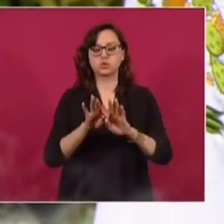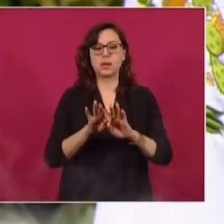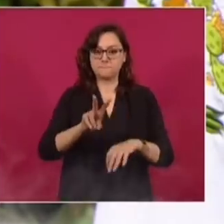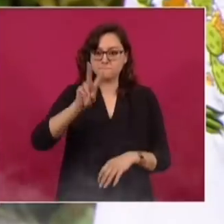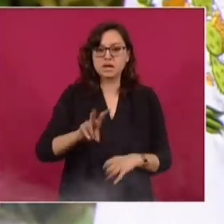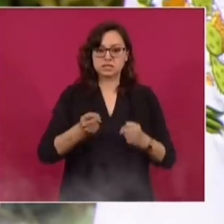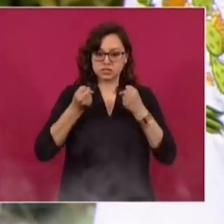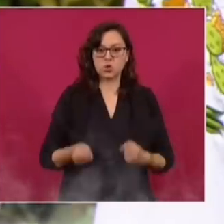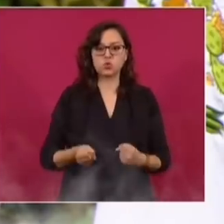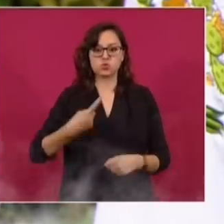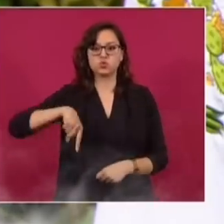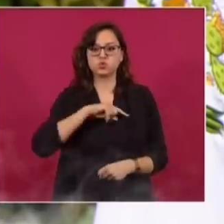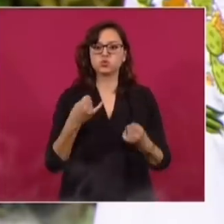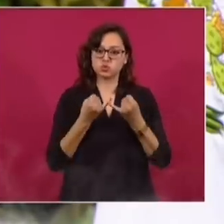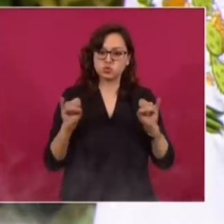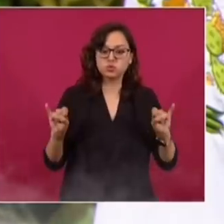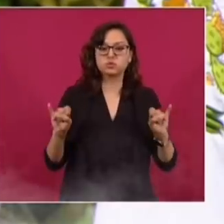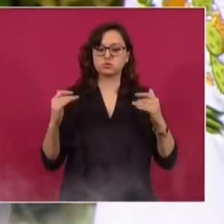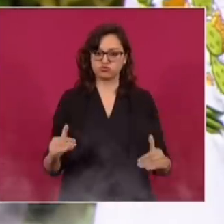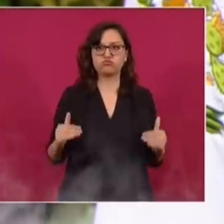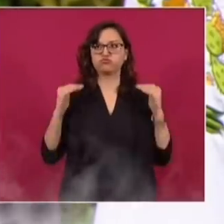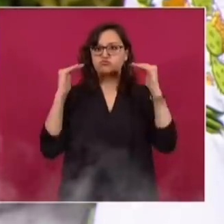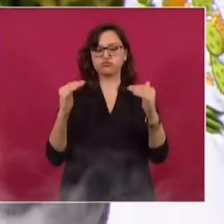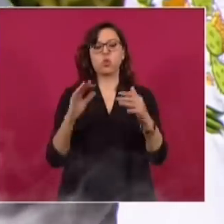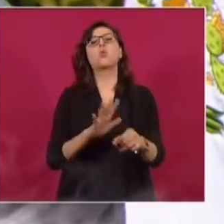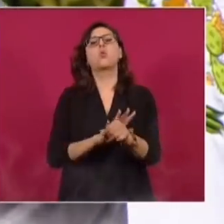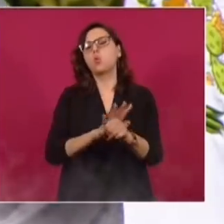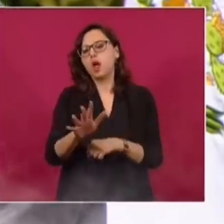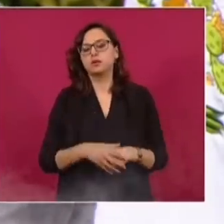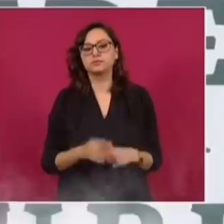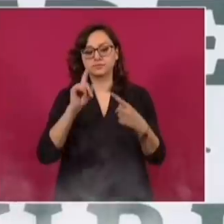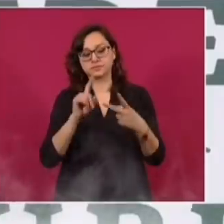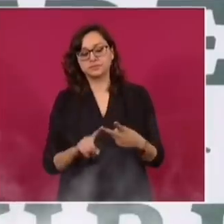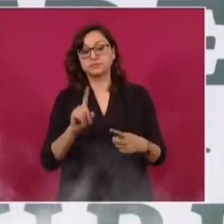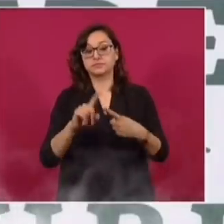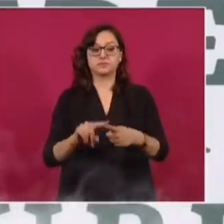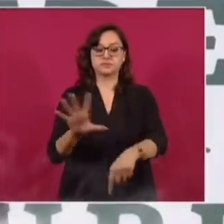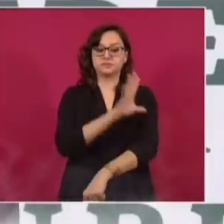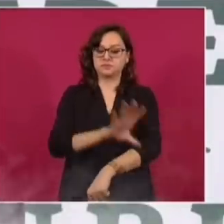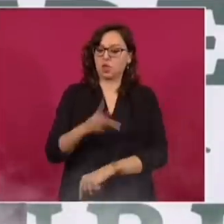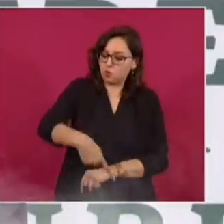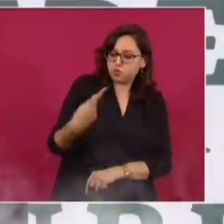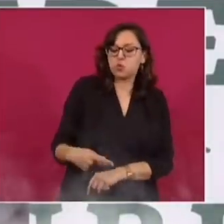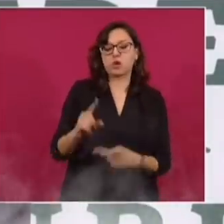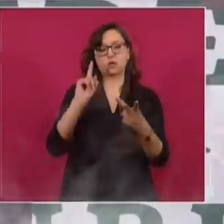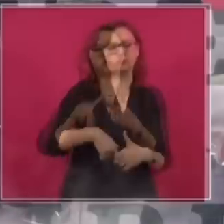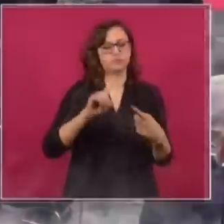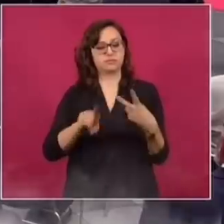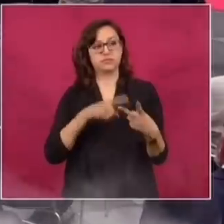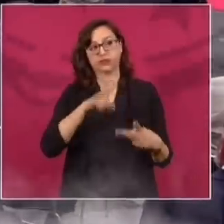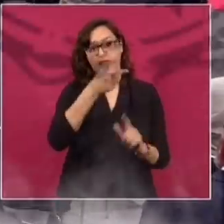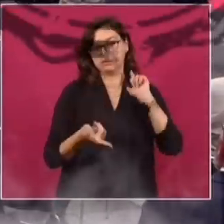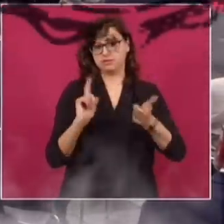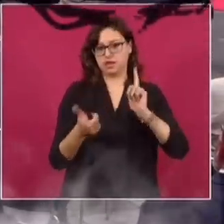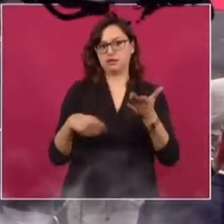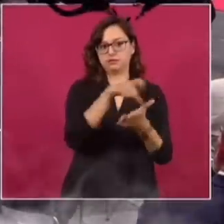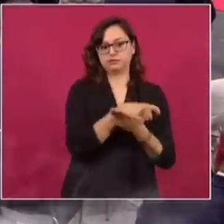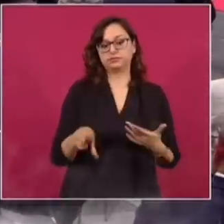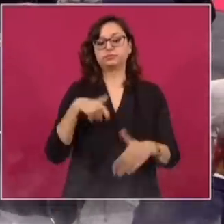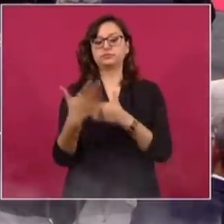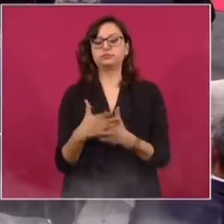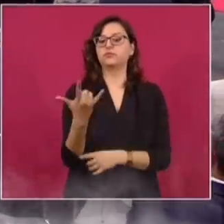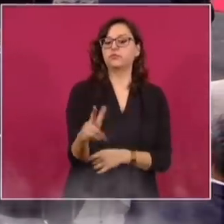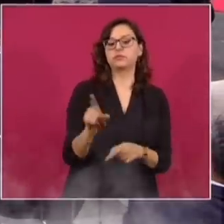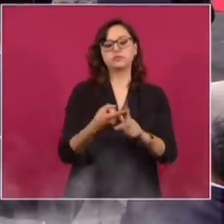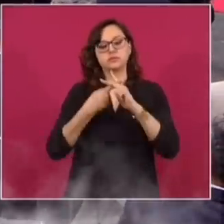nuestra independencia nuestra soberanía la autosuficiencia energética y la autosuficiencia alimentaria julio estará en operaciones